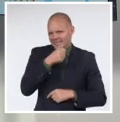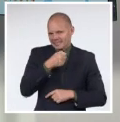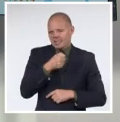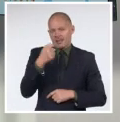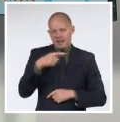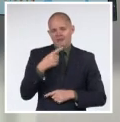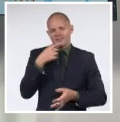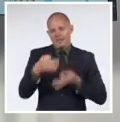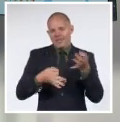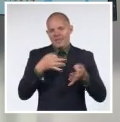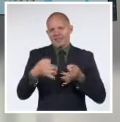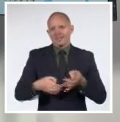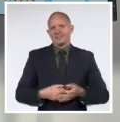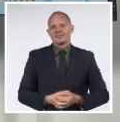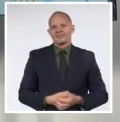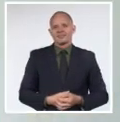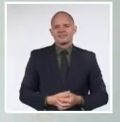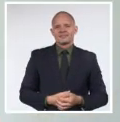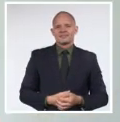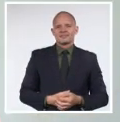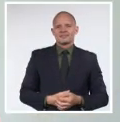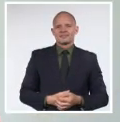especial de Prensa Latina, Jonah Díaz.